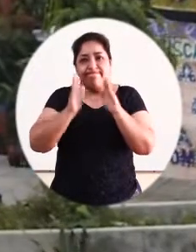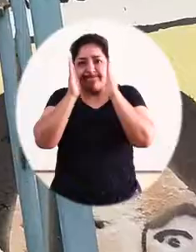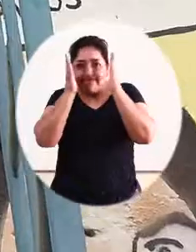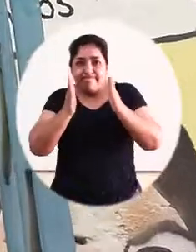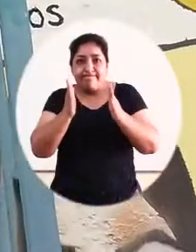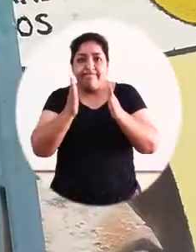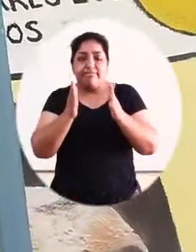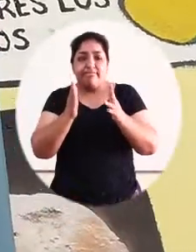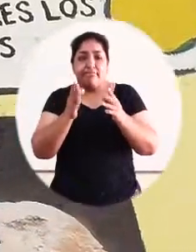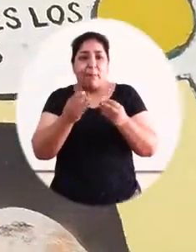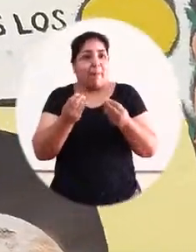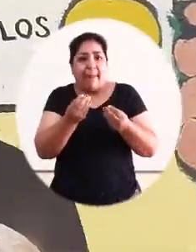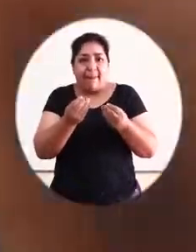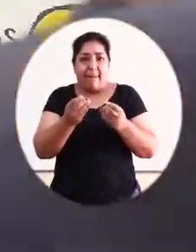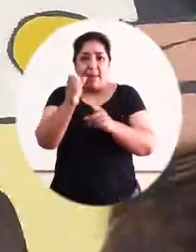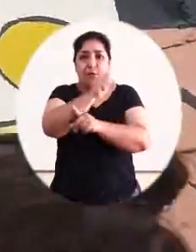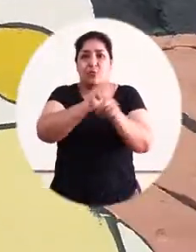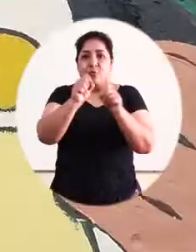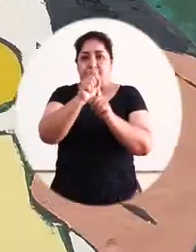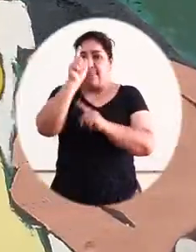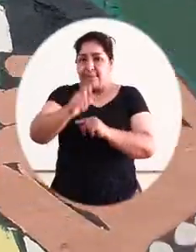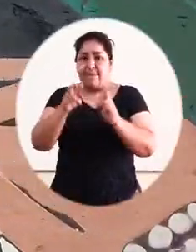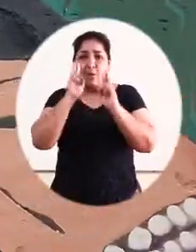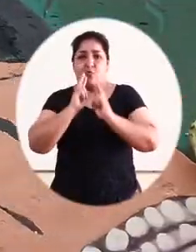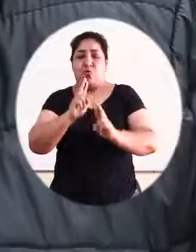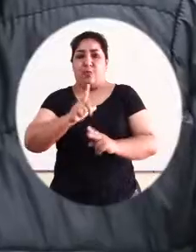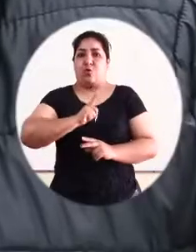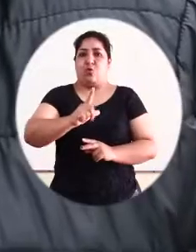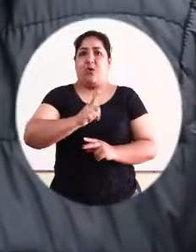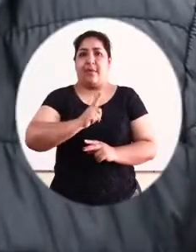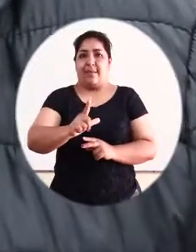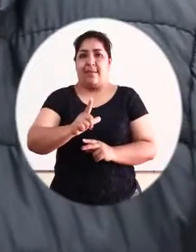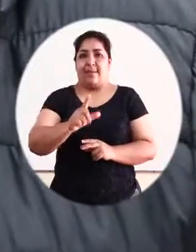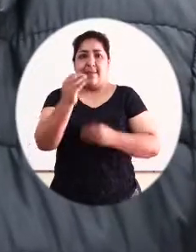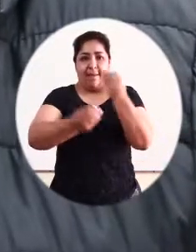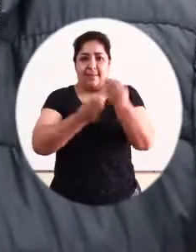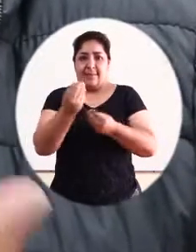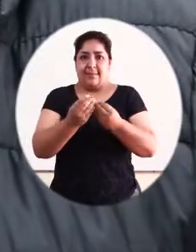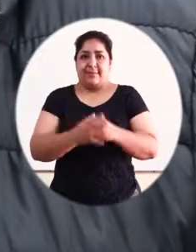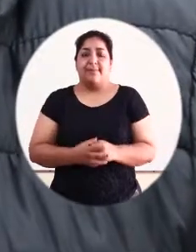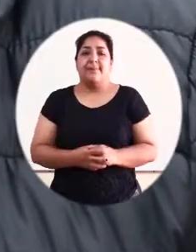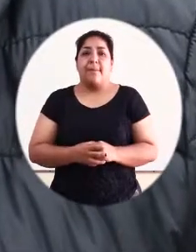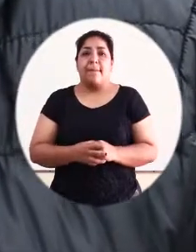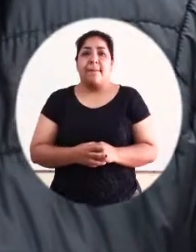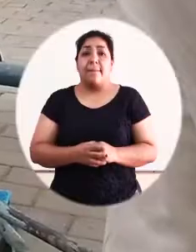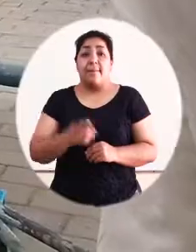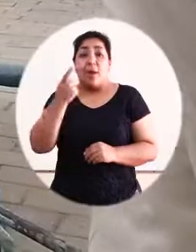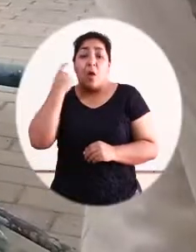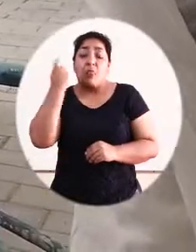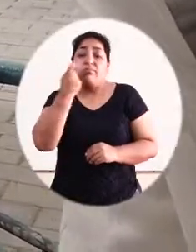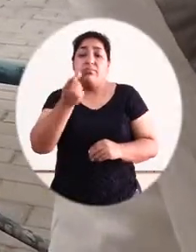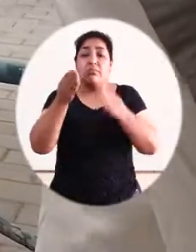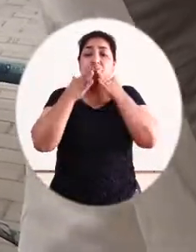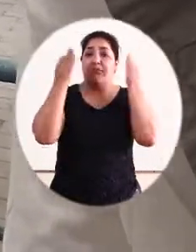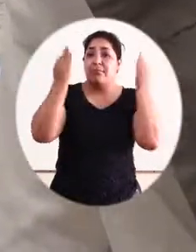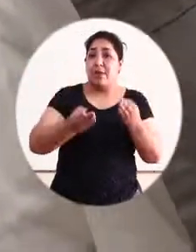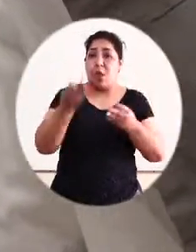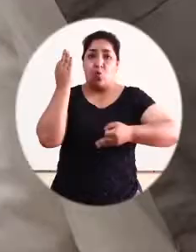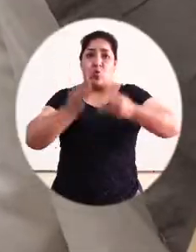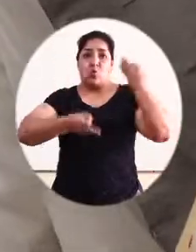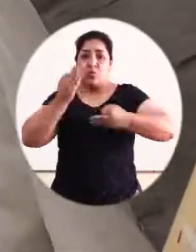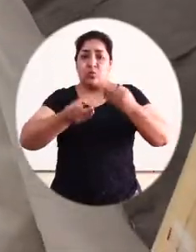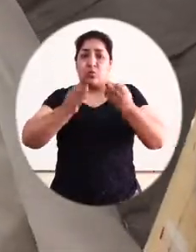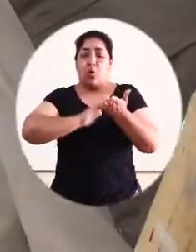para que la sociedad valore lo que los líderes y las lideresas están haciendo buscar la verdad justicia